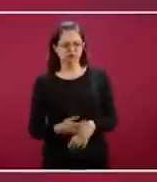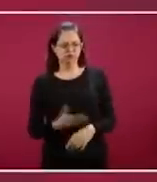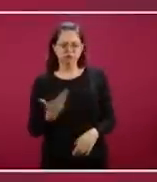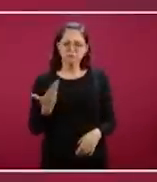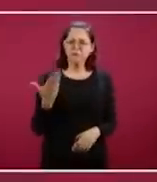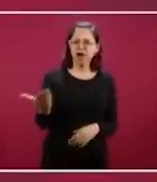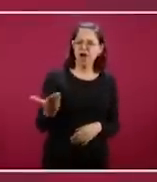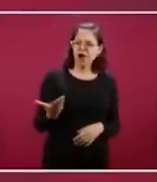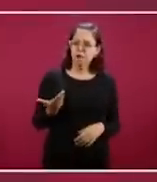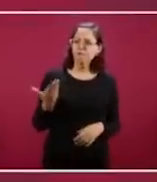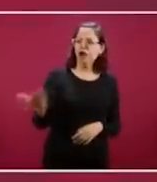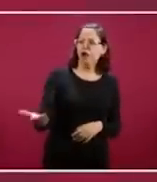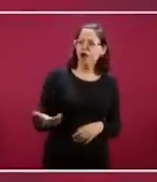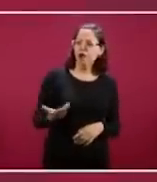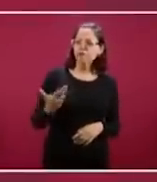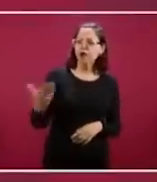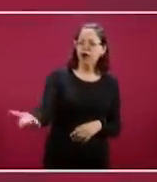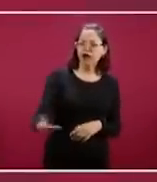piden